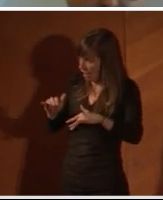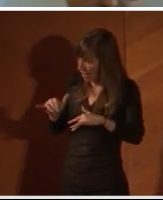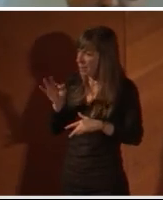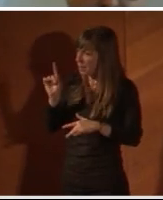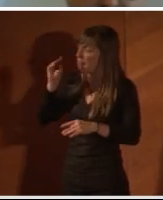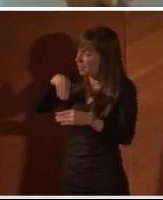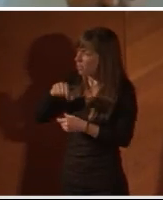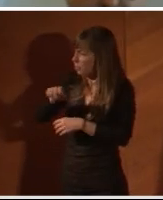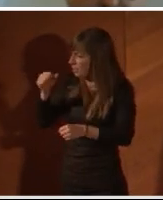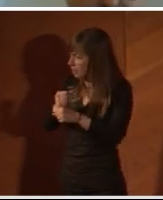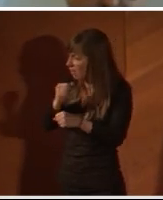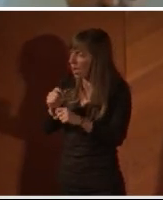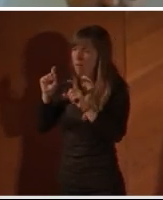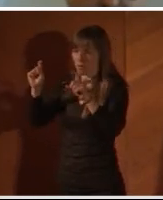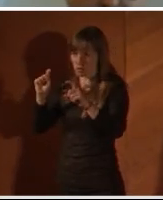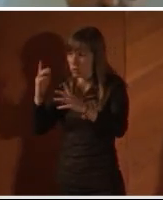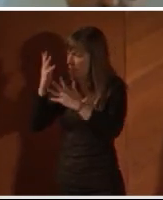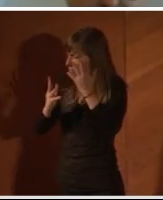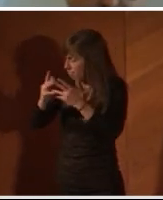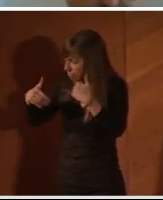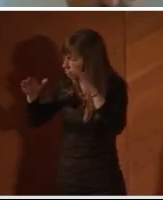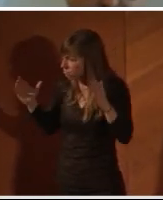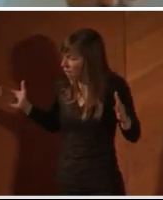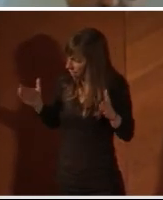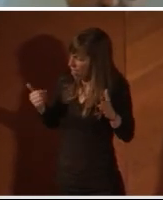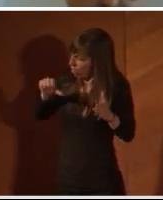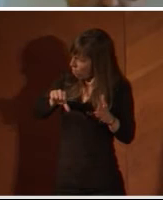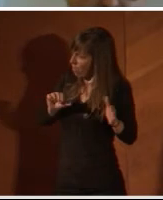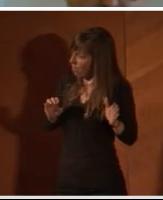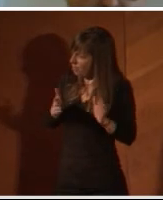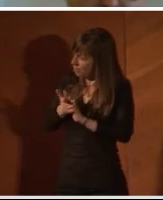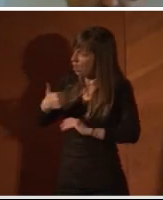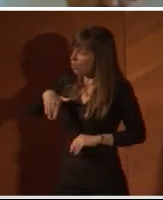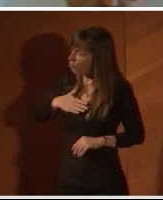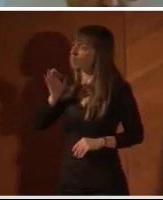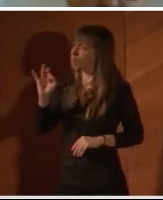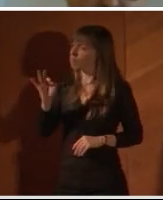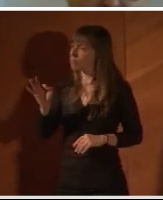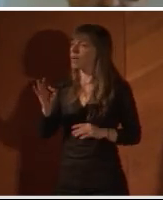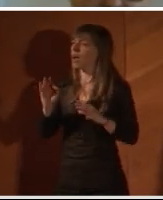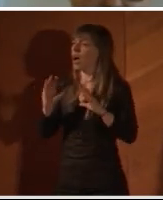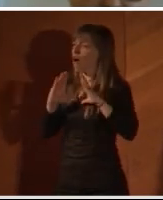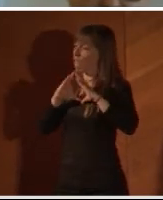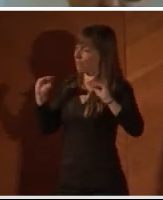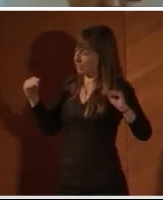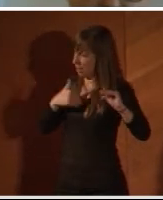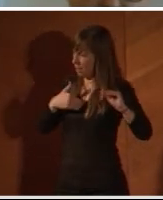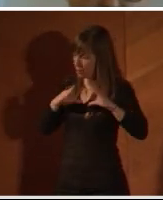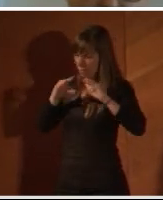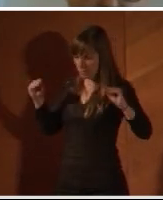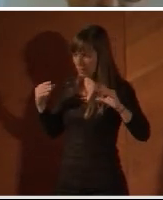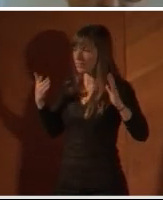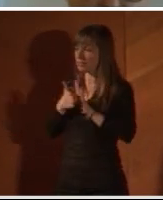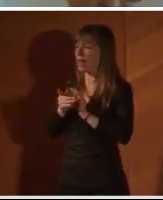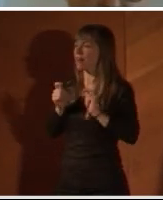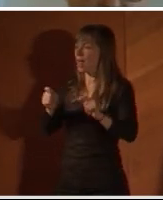y servicios y profesores. Y queremos también, como universidad, ser un agente innovador y fomentar la participación de